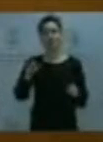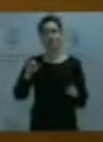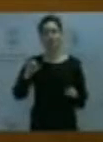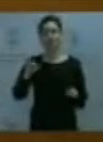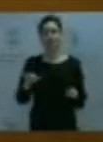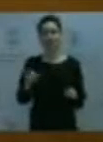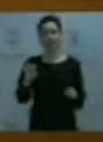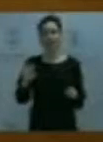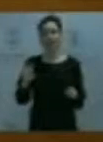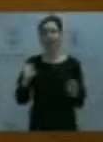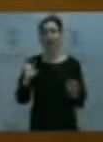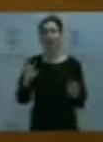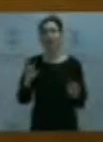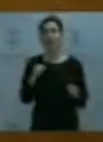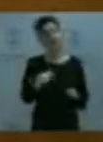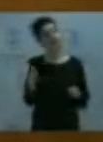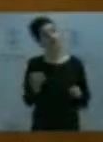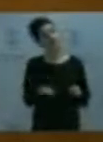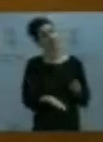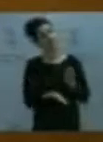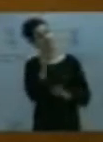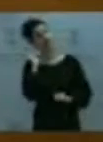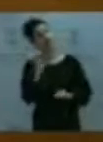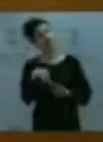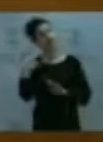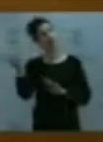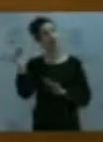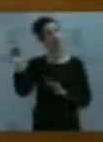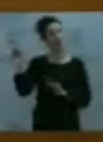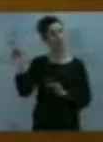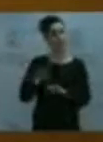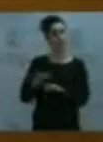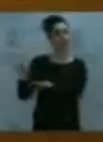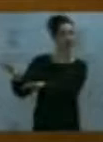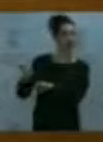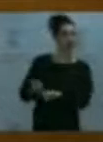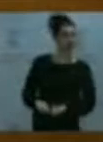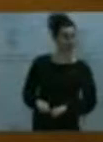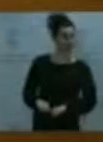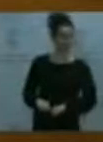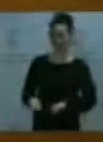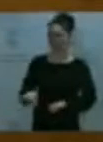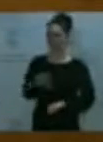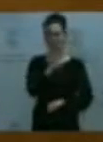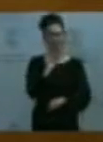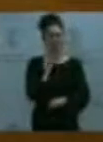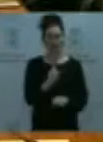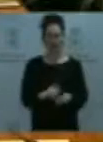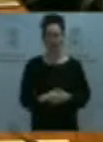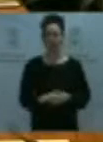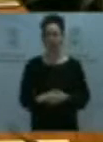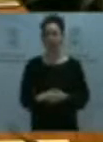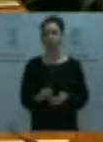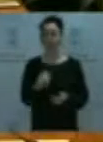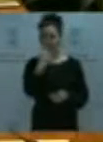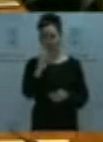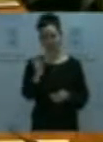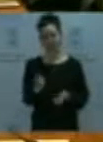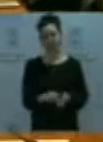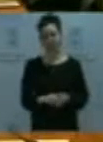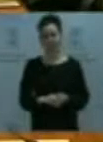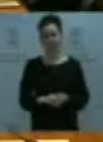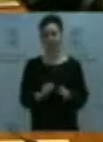Yo sinceramente les digo que no lo entiendo. Y también les digo una cosa, en esos dos supuestos que ahora mismo están